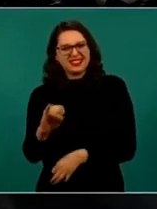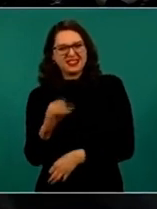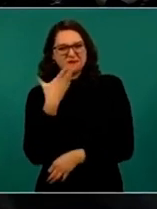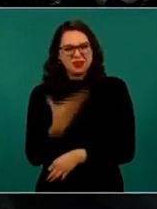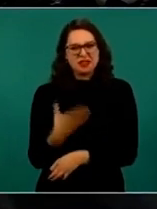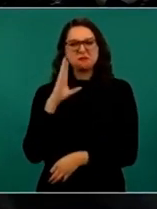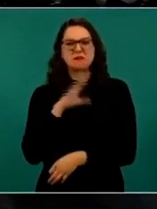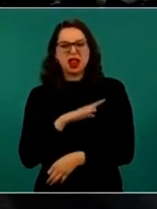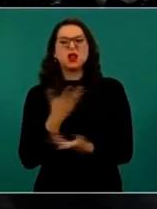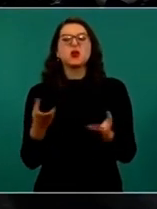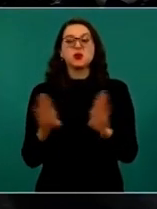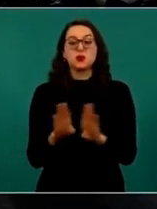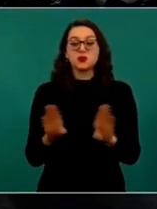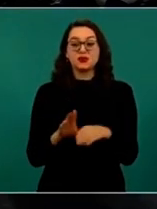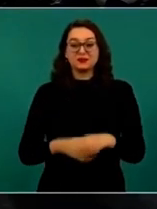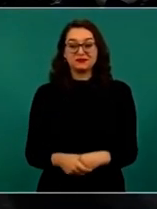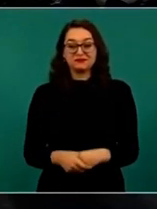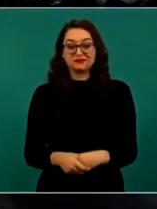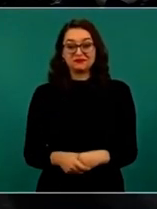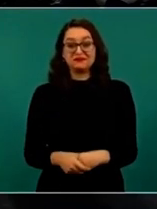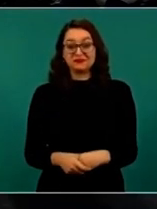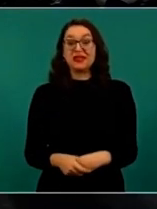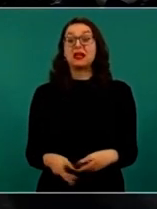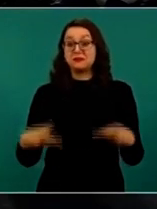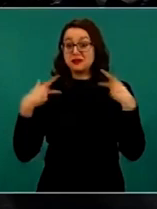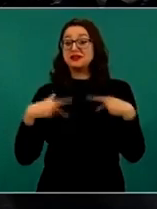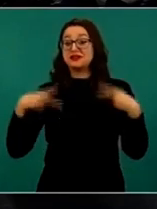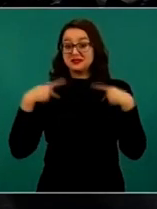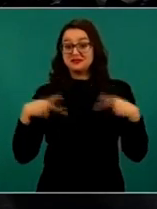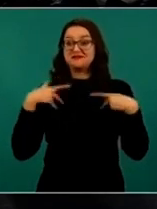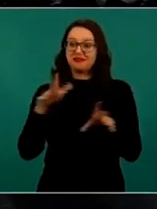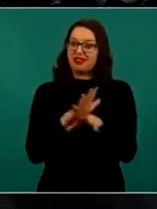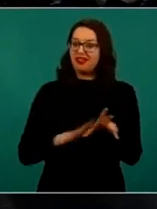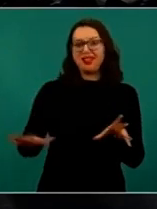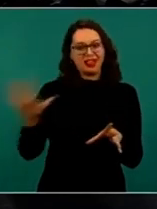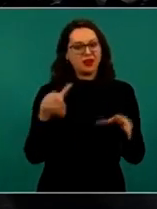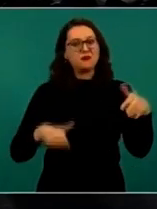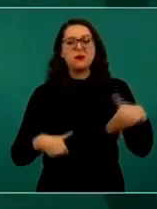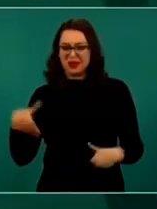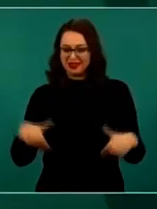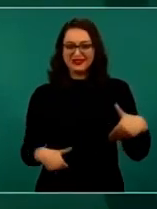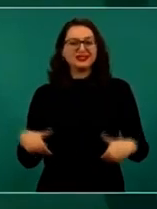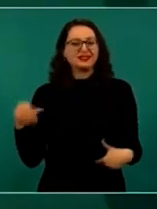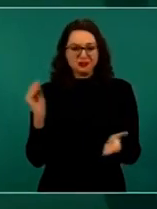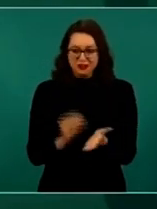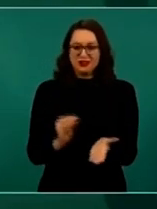está inconforme todavía con eso, pero